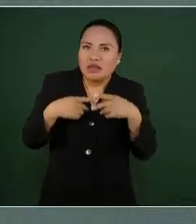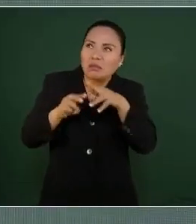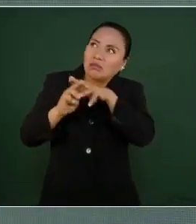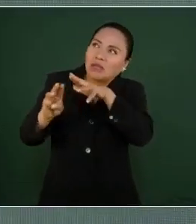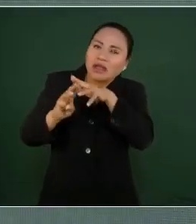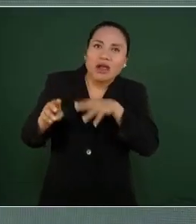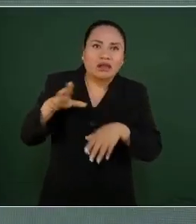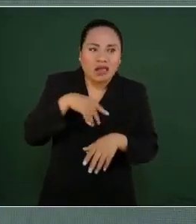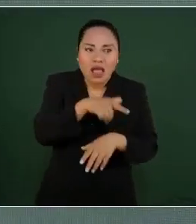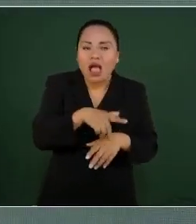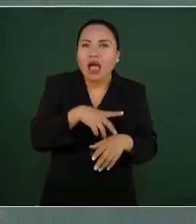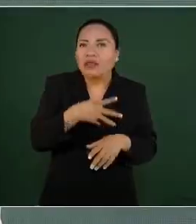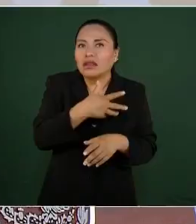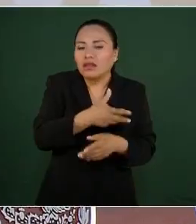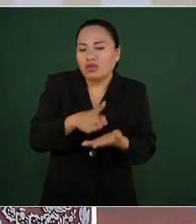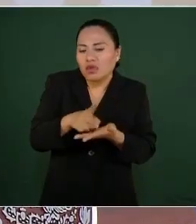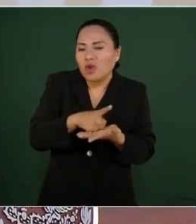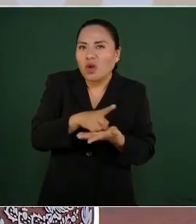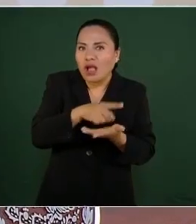a Estados Unidos.